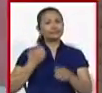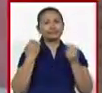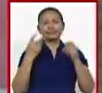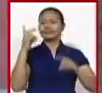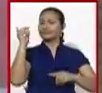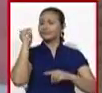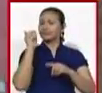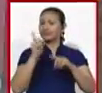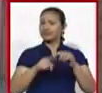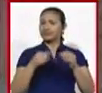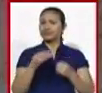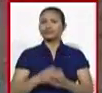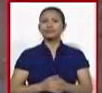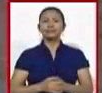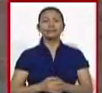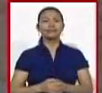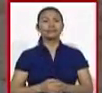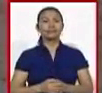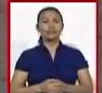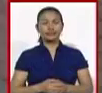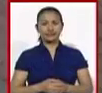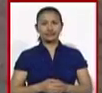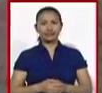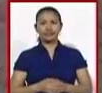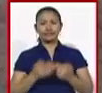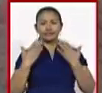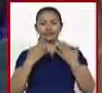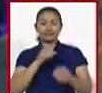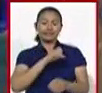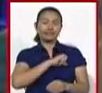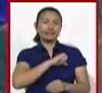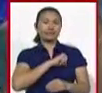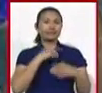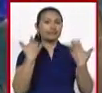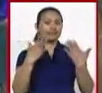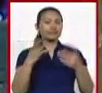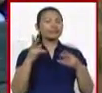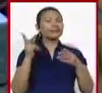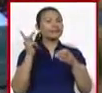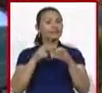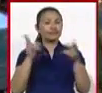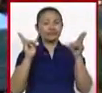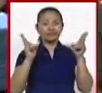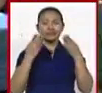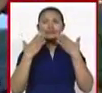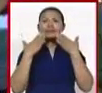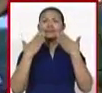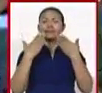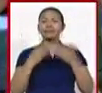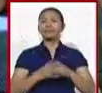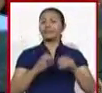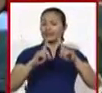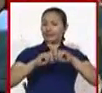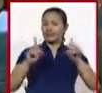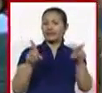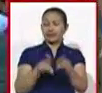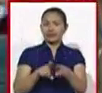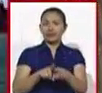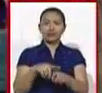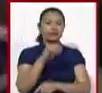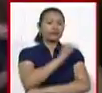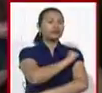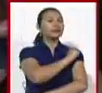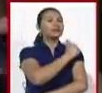ya joven, ya. Yo, gracias, ¿para qué? Le doy la gracia a la policía que intervino rápidamente, les agradezco. Pero también